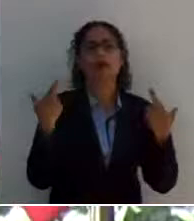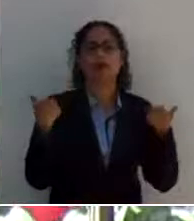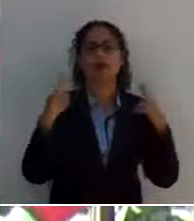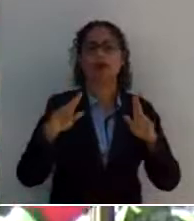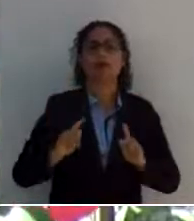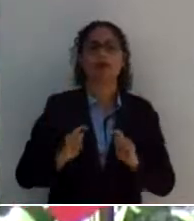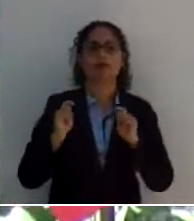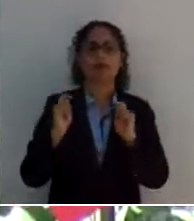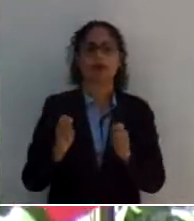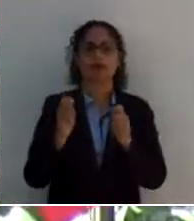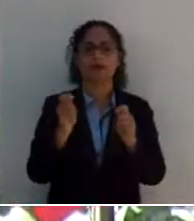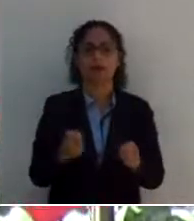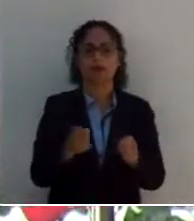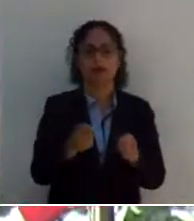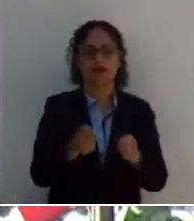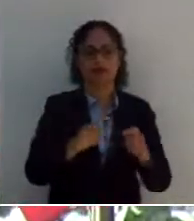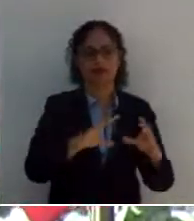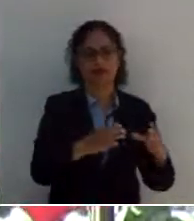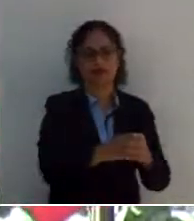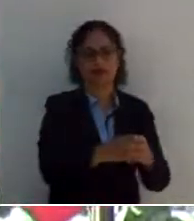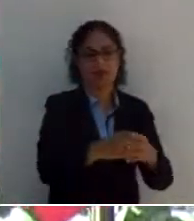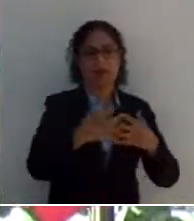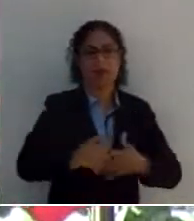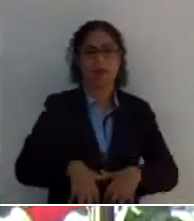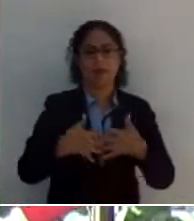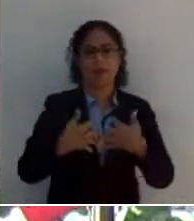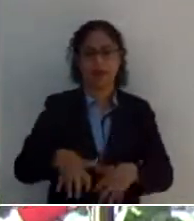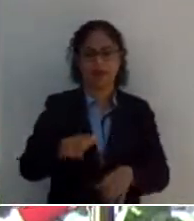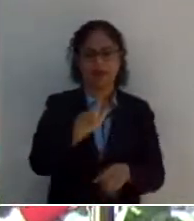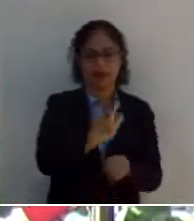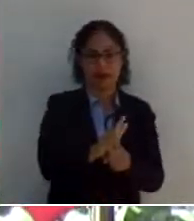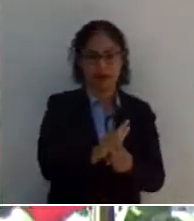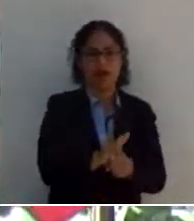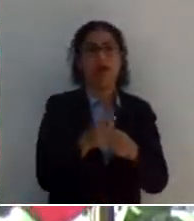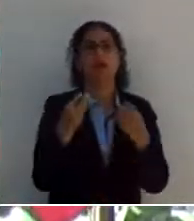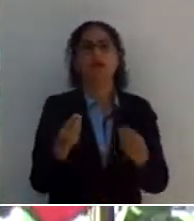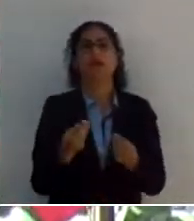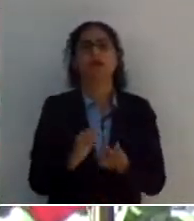representantes del sector empresarial. Muchas gracias,